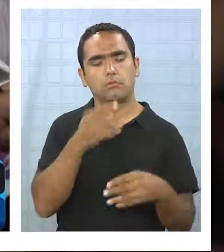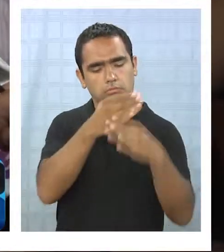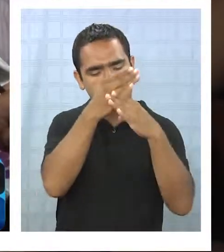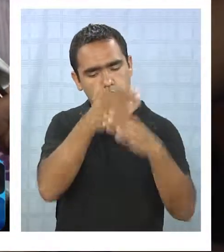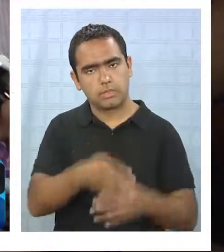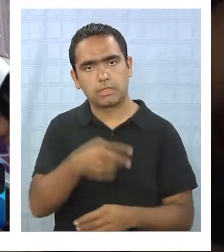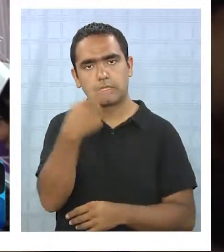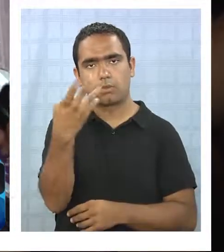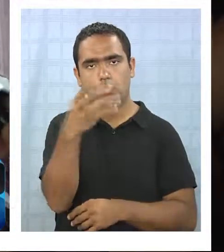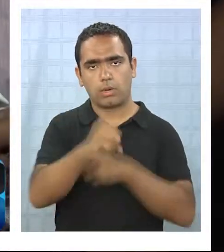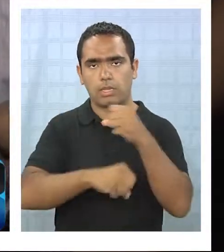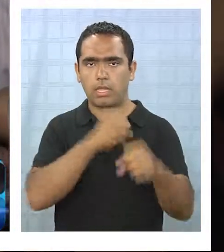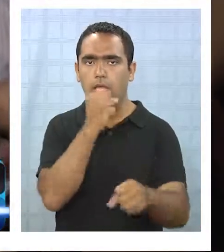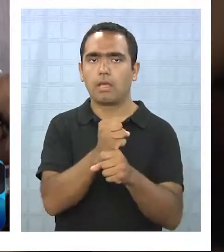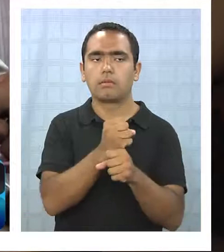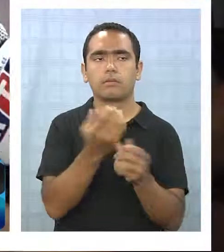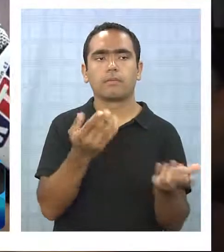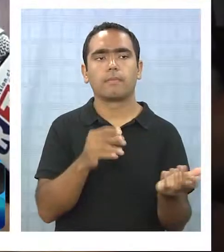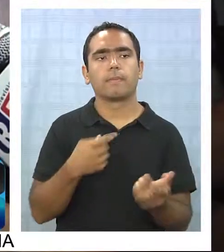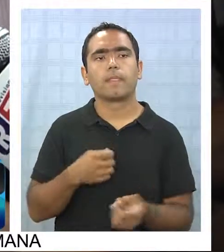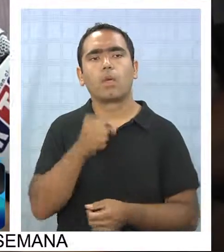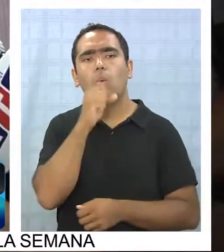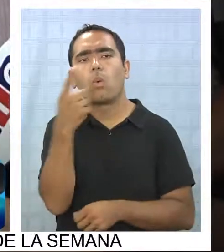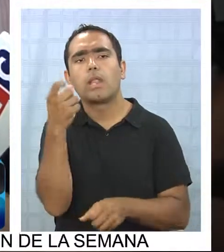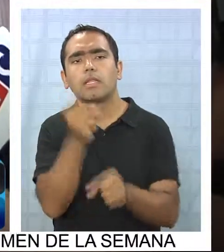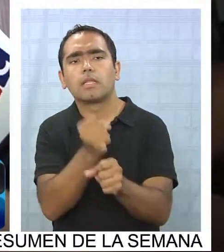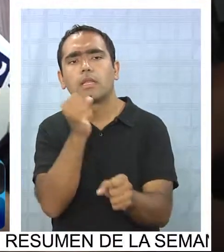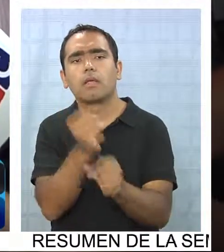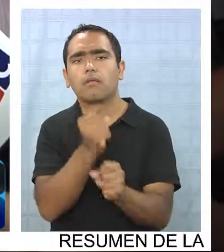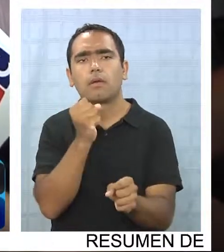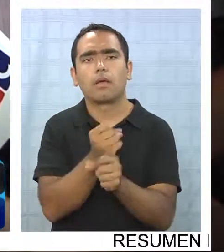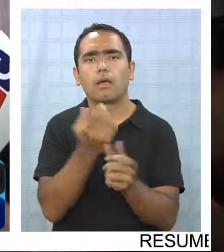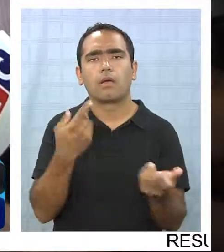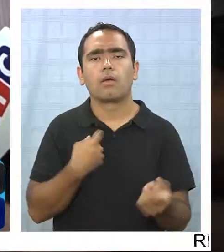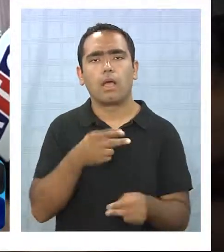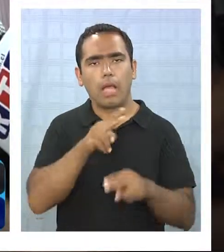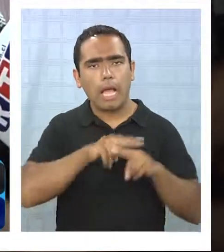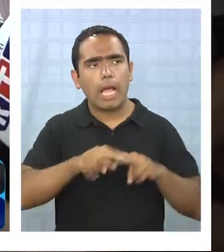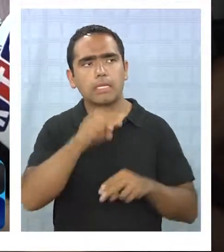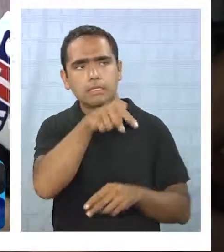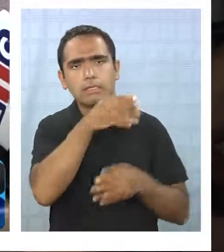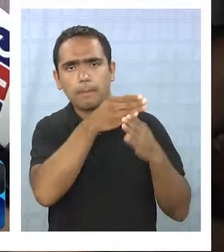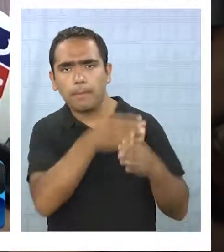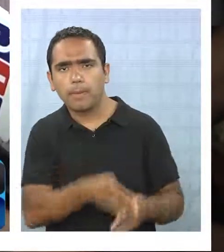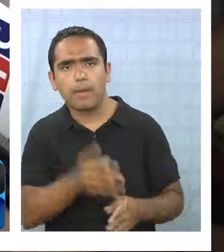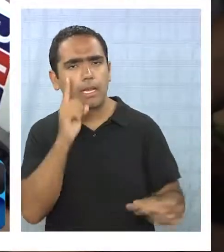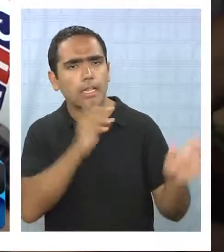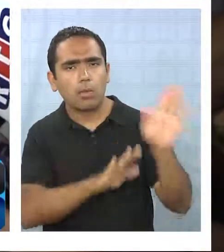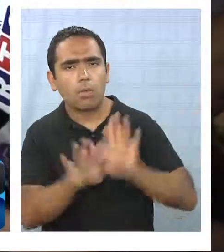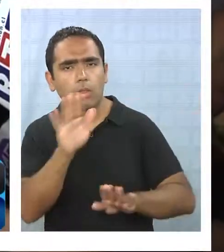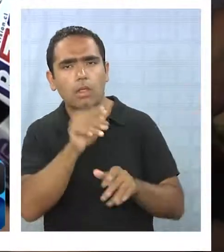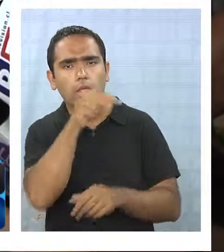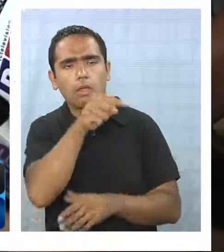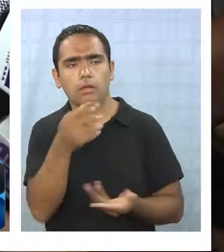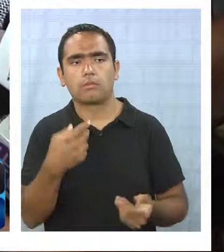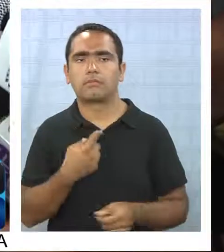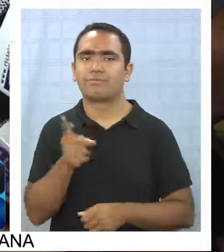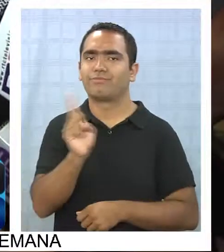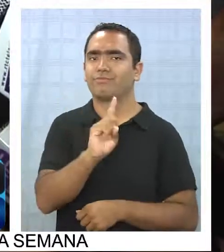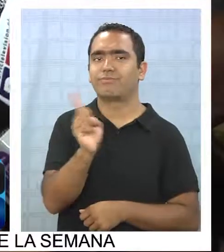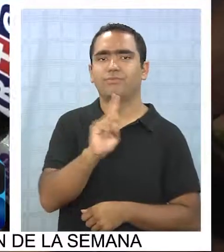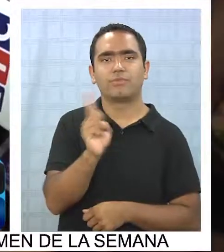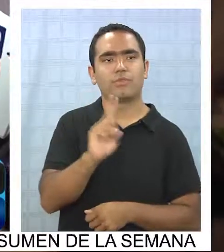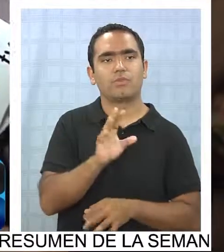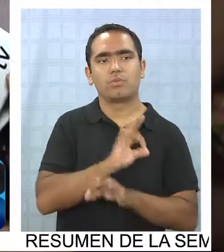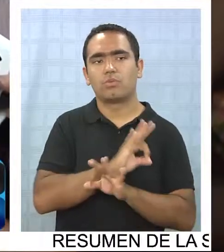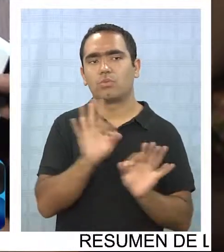historia en sus 140 años intacta. ¿Qué tipo de trabajo rutinario se le hacía a este edificio? No, no,